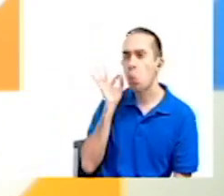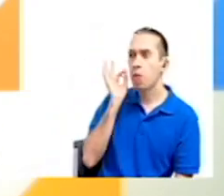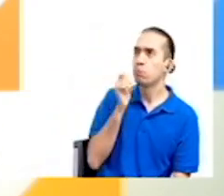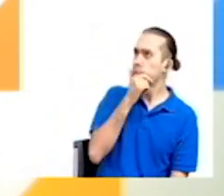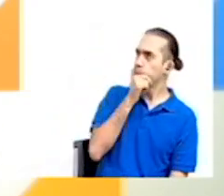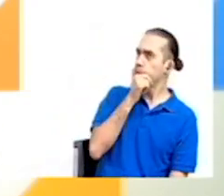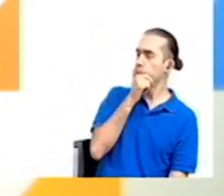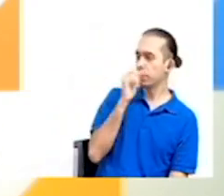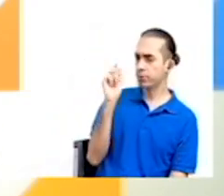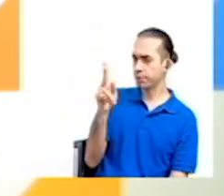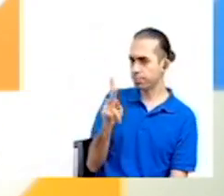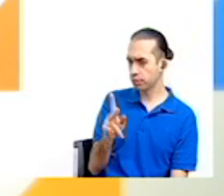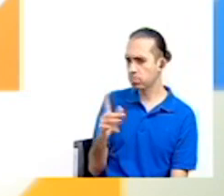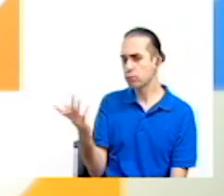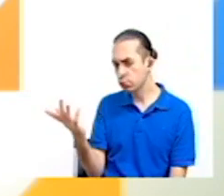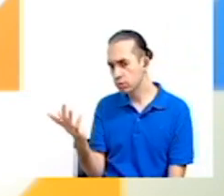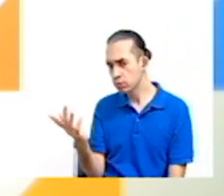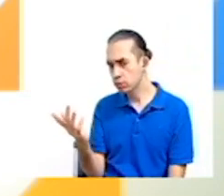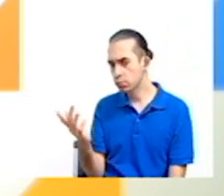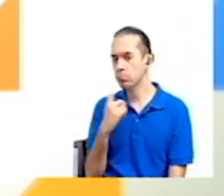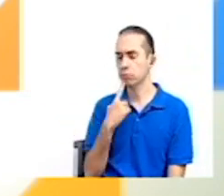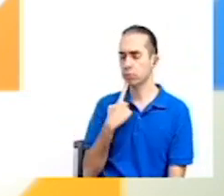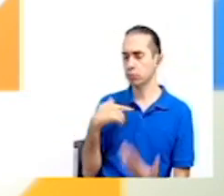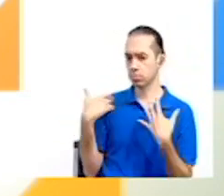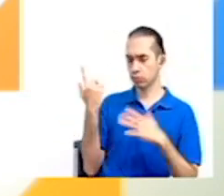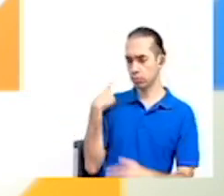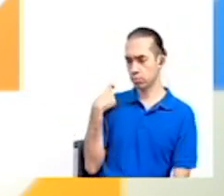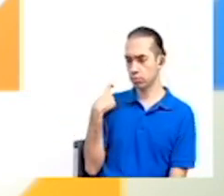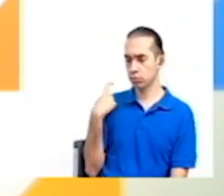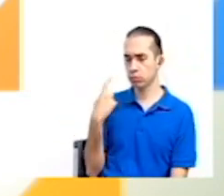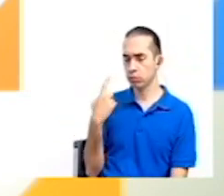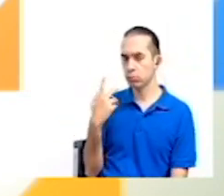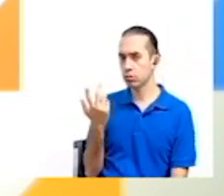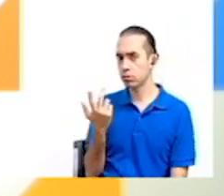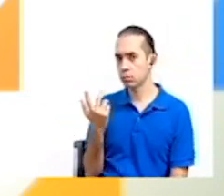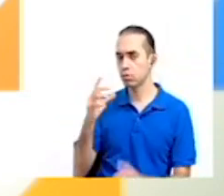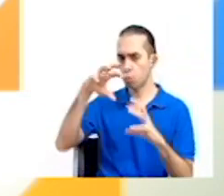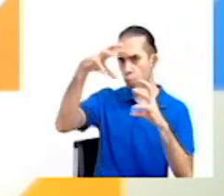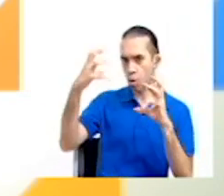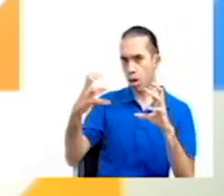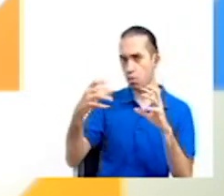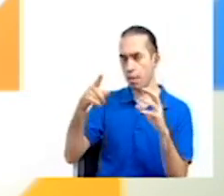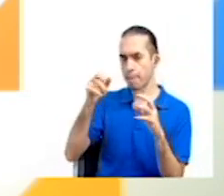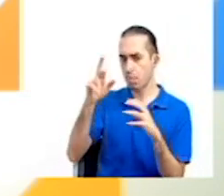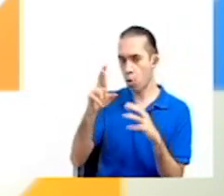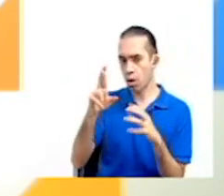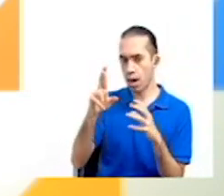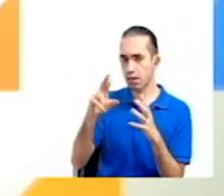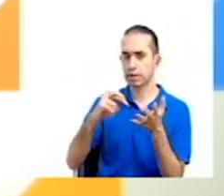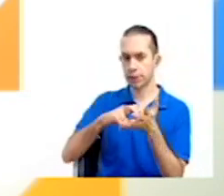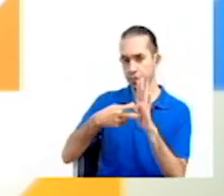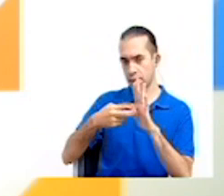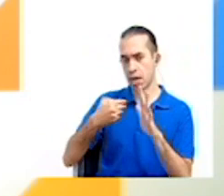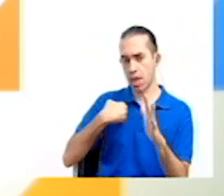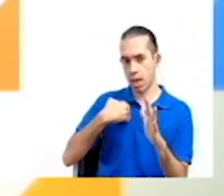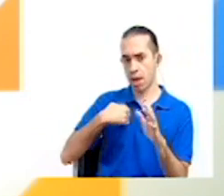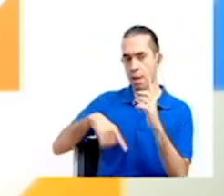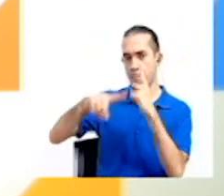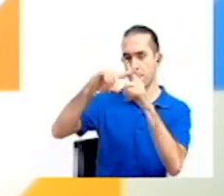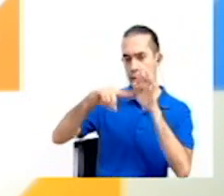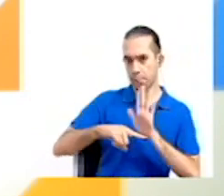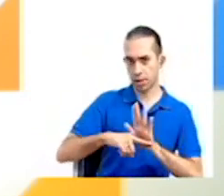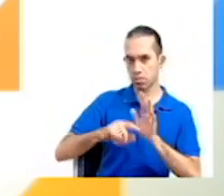Ok. Bueno, como acabamos de decir, la molécula es polar. Entonces, ¿serían